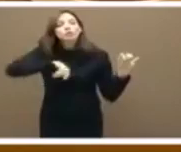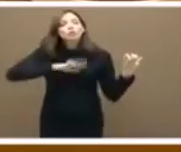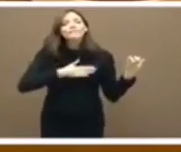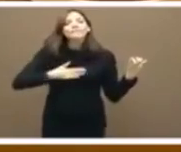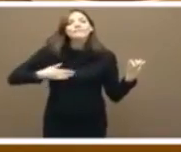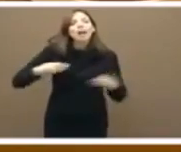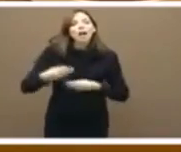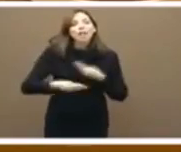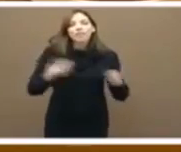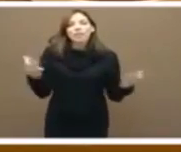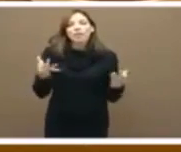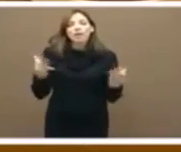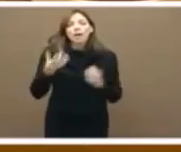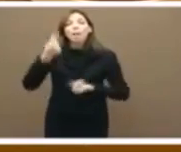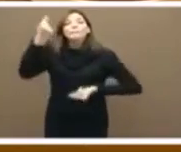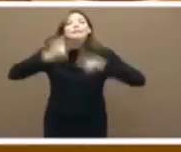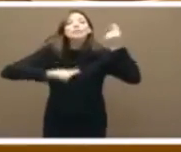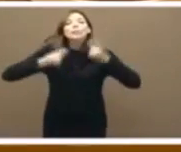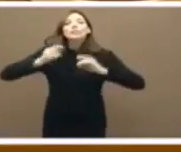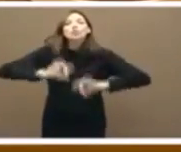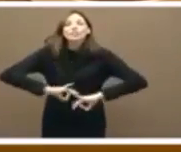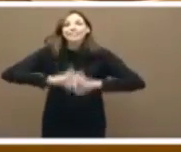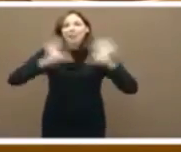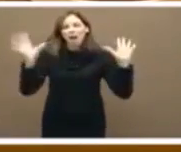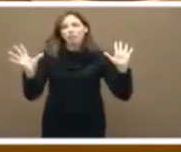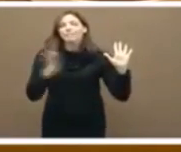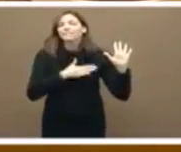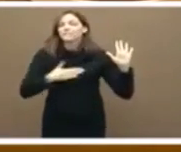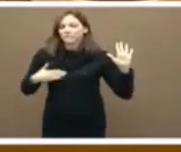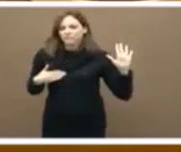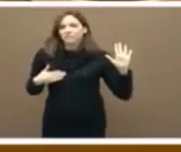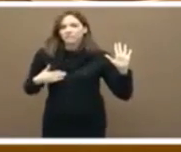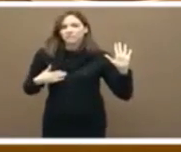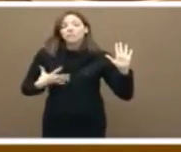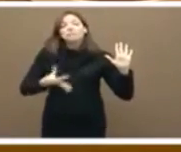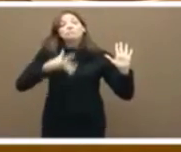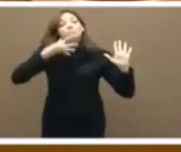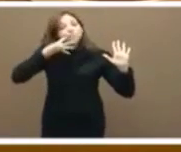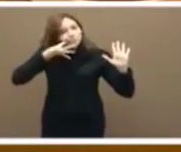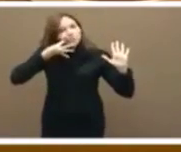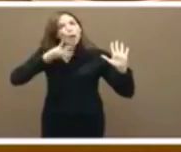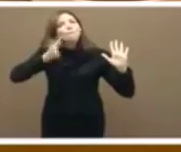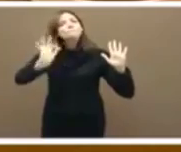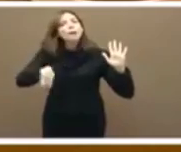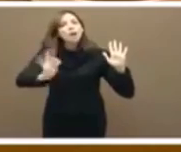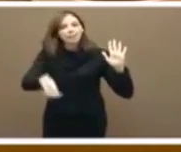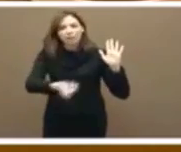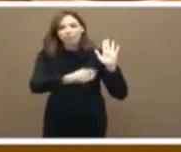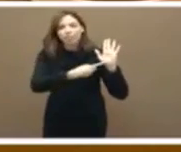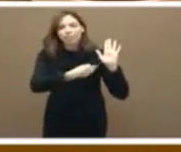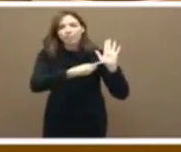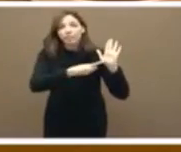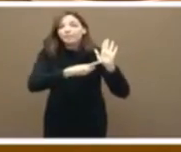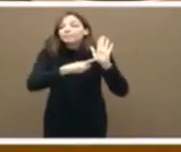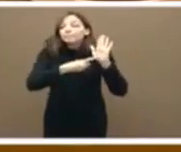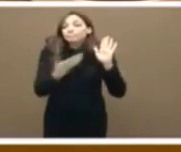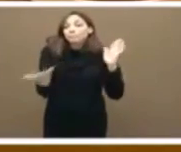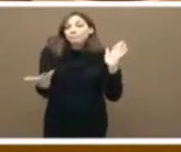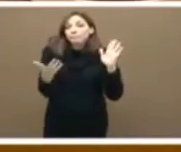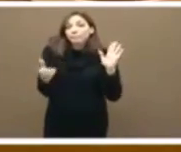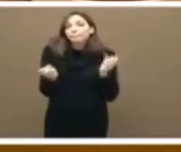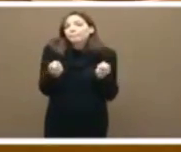unos presupuestos claros, reales y veraces, que permita